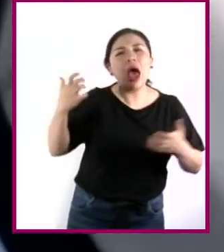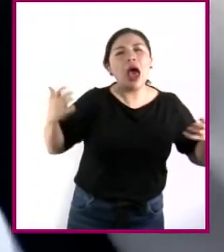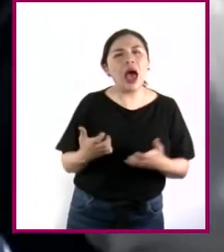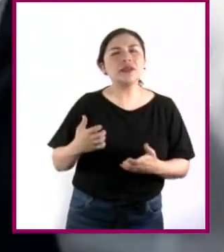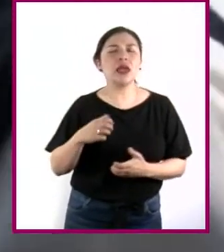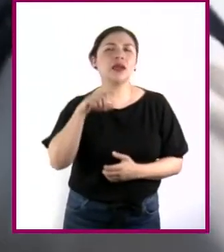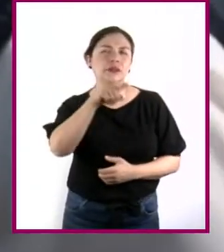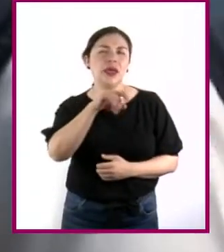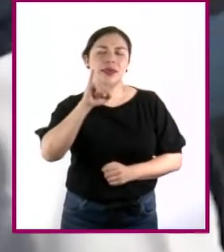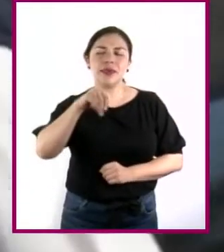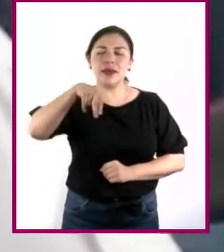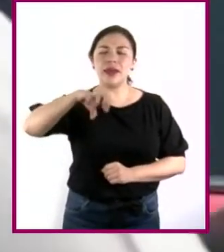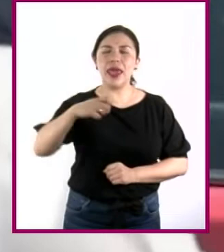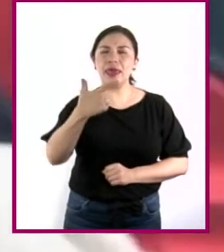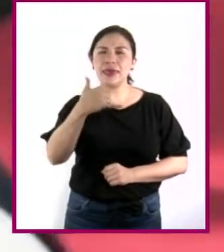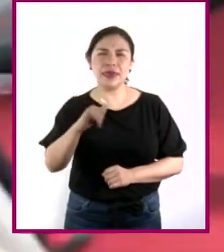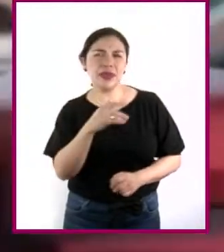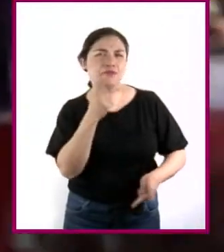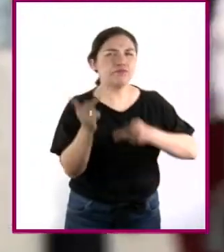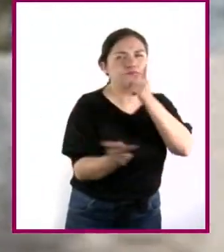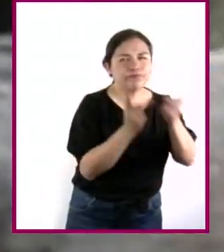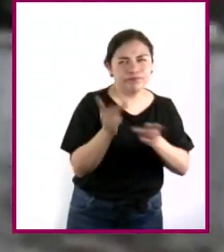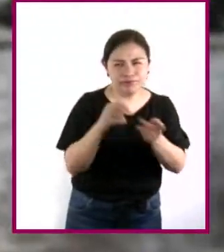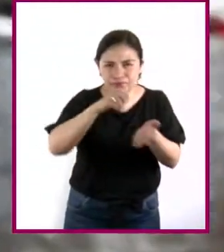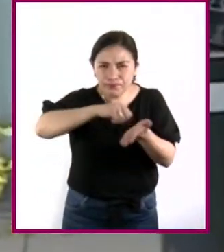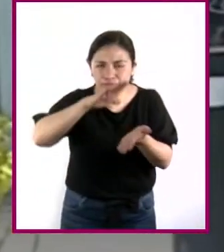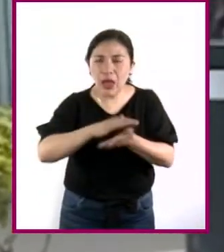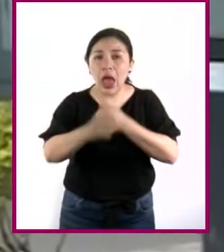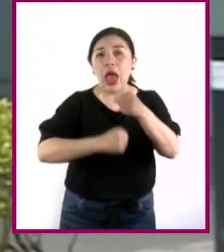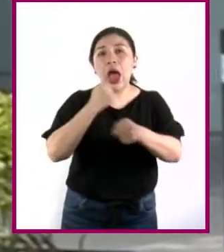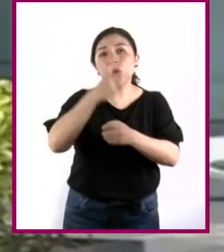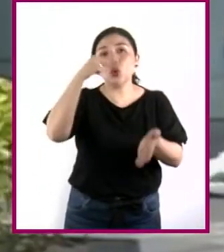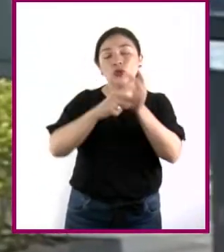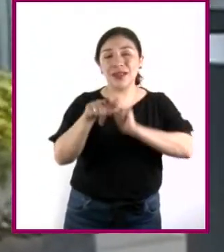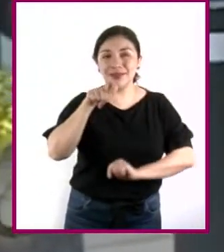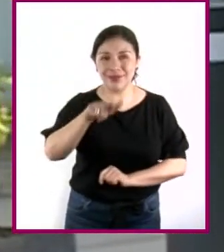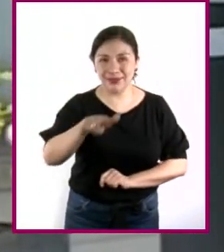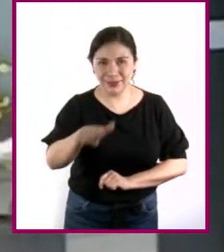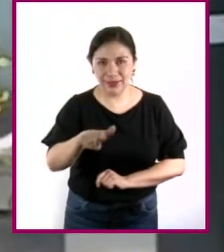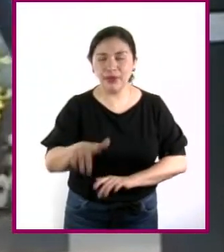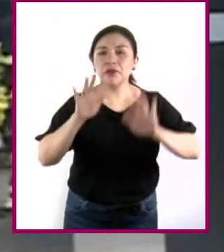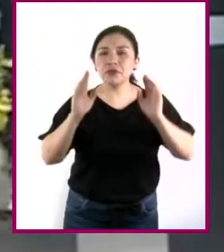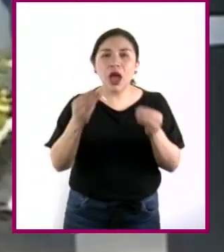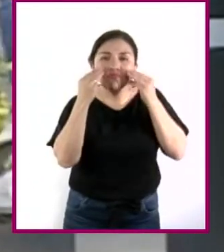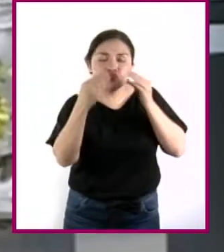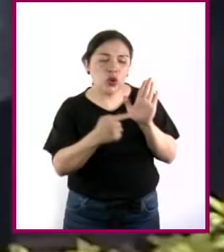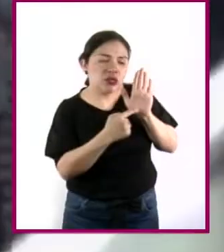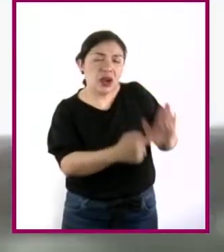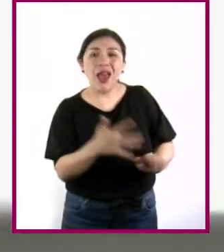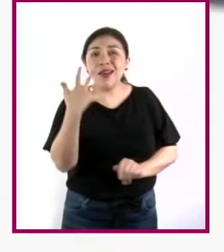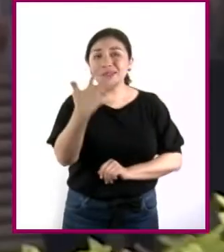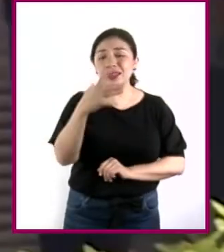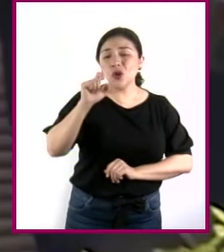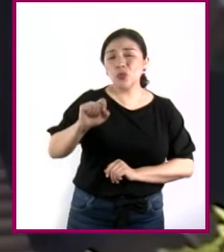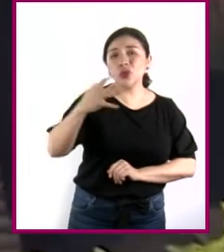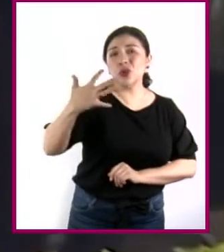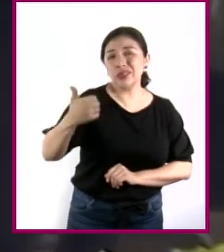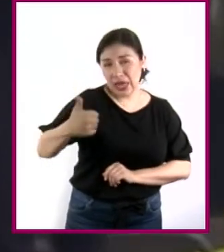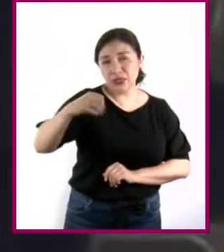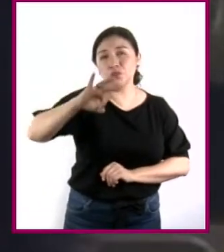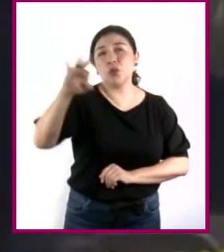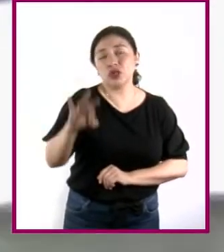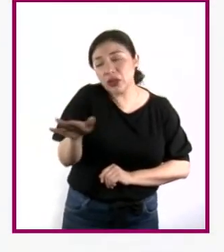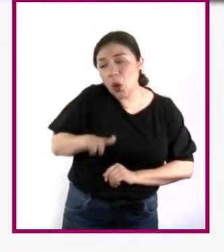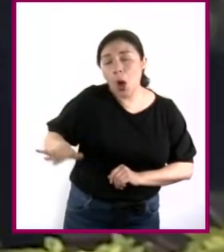Instituto Nacional de Geografía y Estadística, INEGI, en el año 2017, mostró que el 5.6%